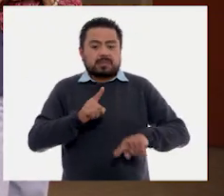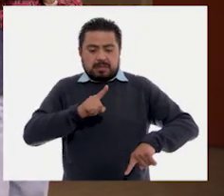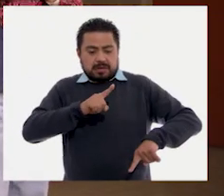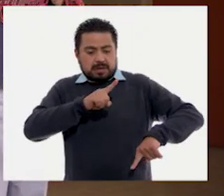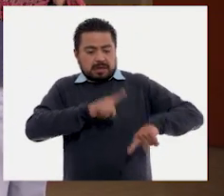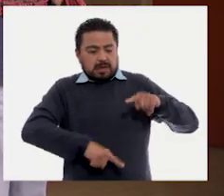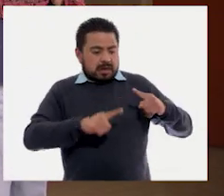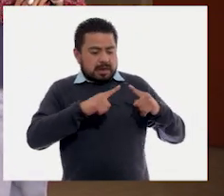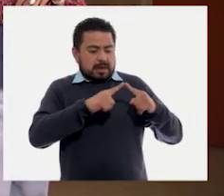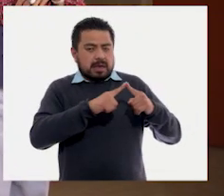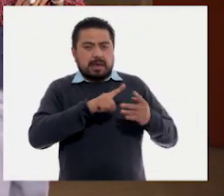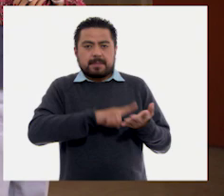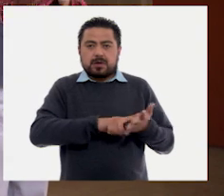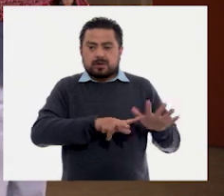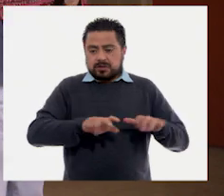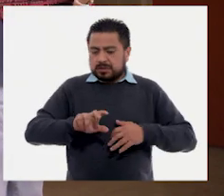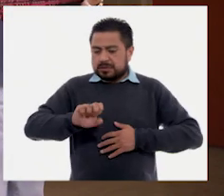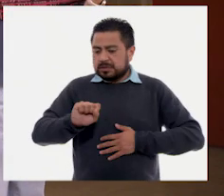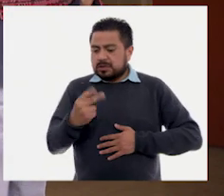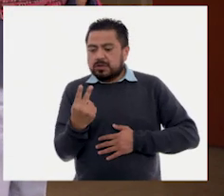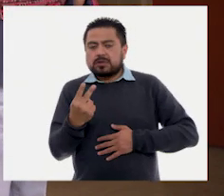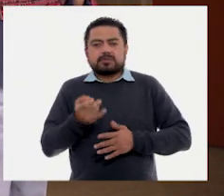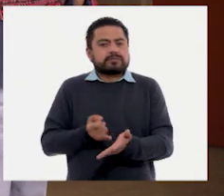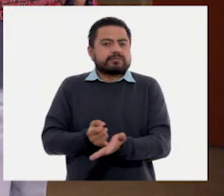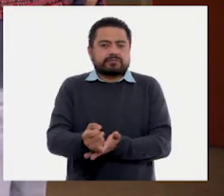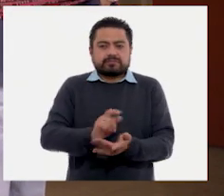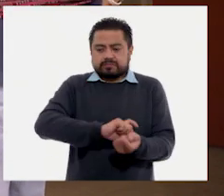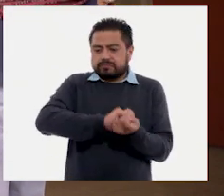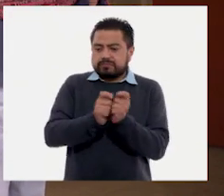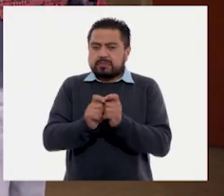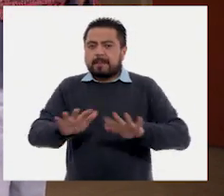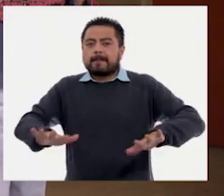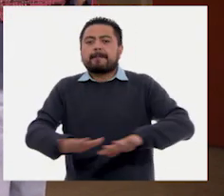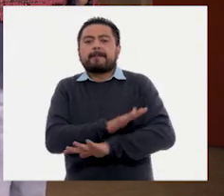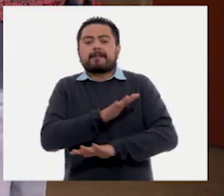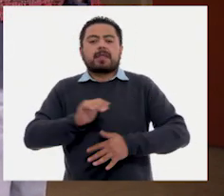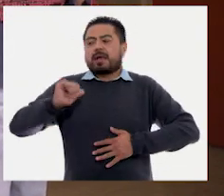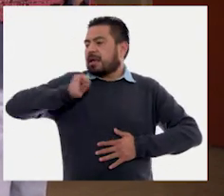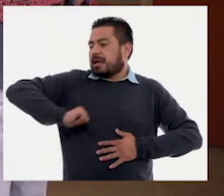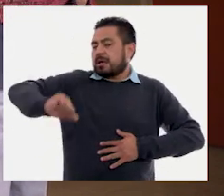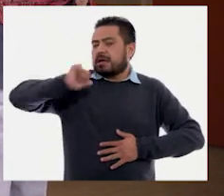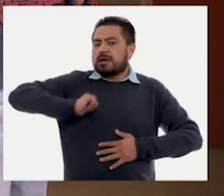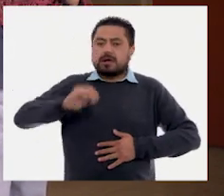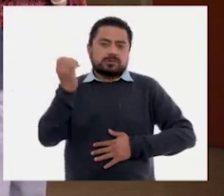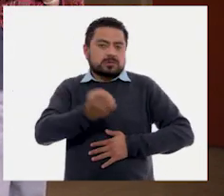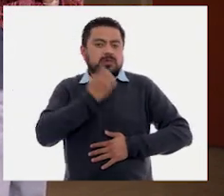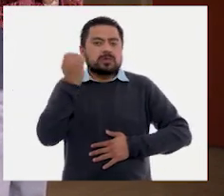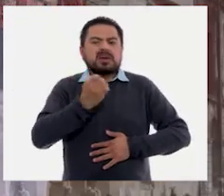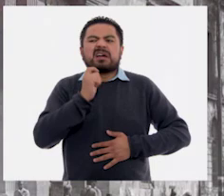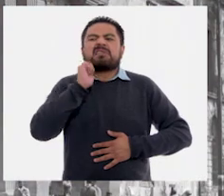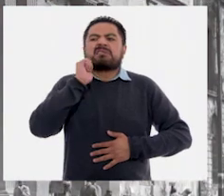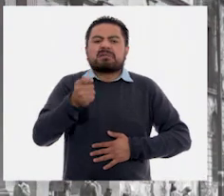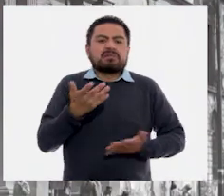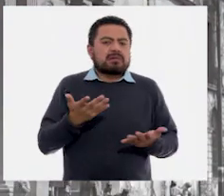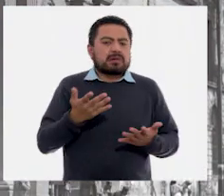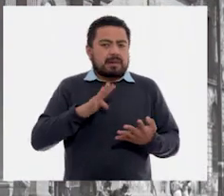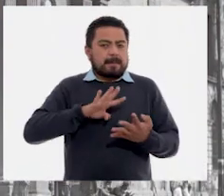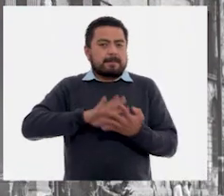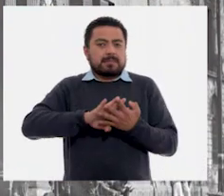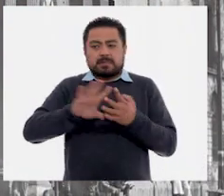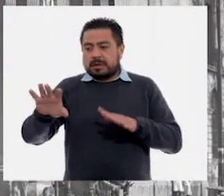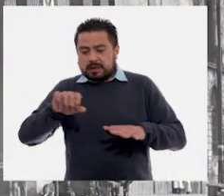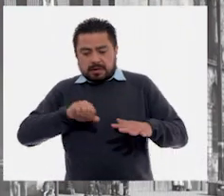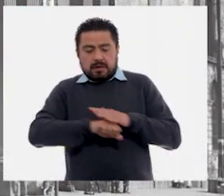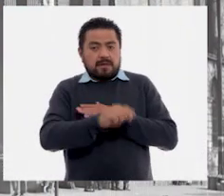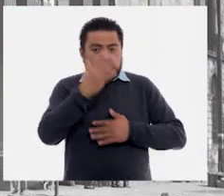a la iglesia, en 1862, deciden convertir el antiguo colegio en una prisión, la